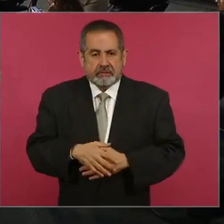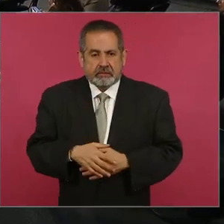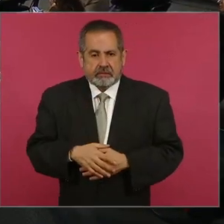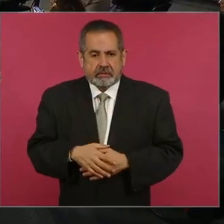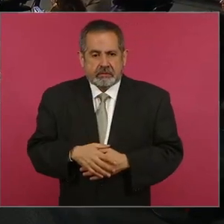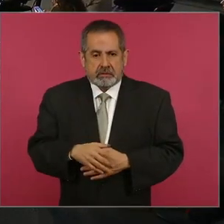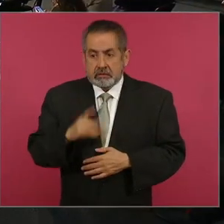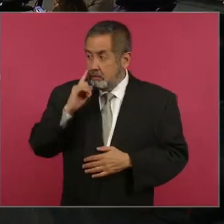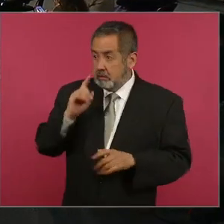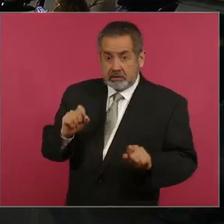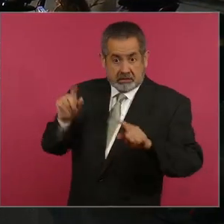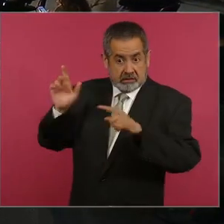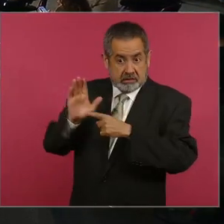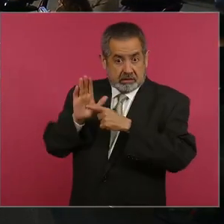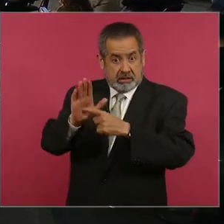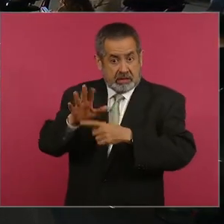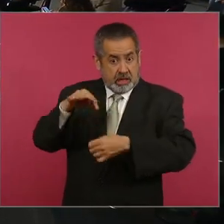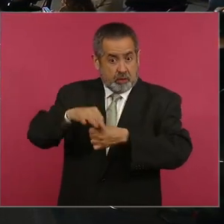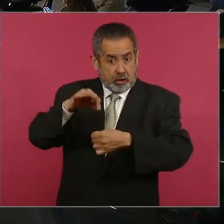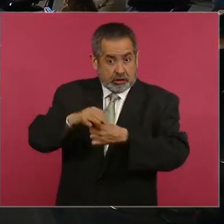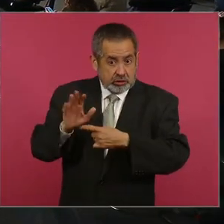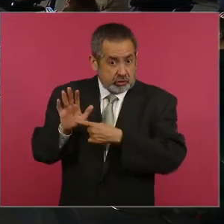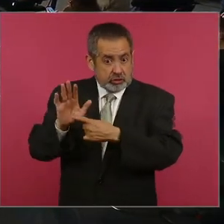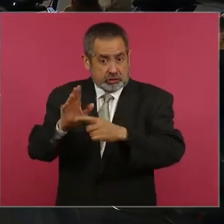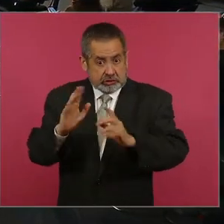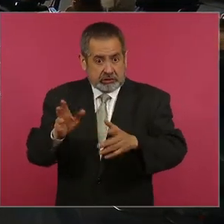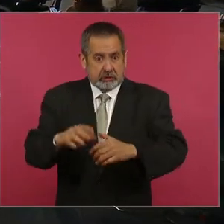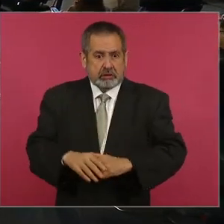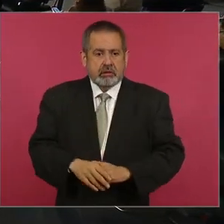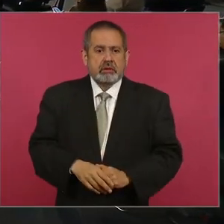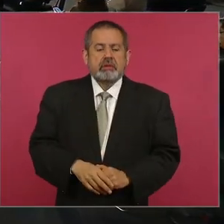¿Ya presentaron lo de la votación?